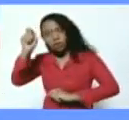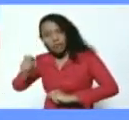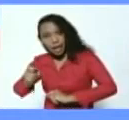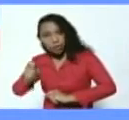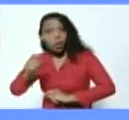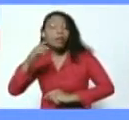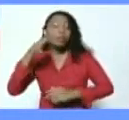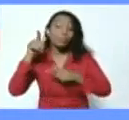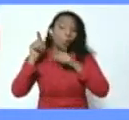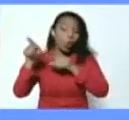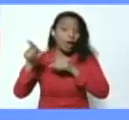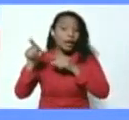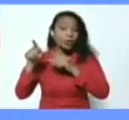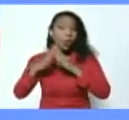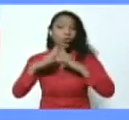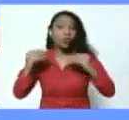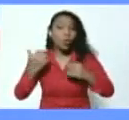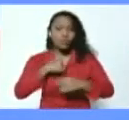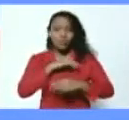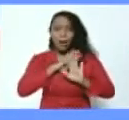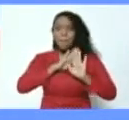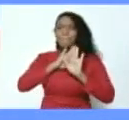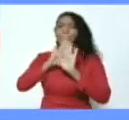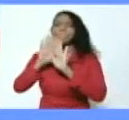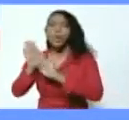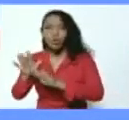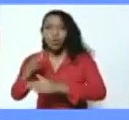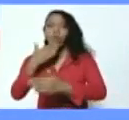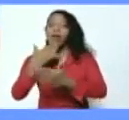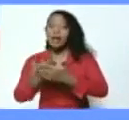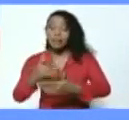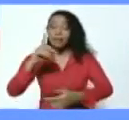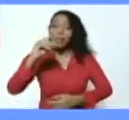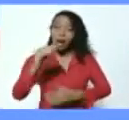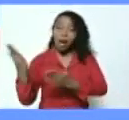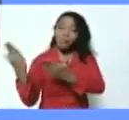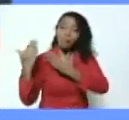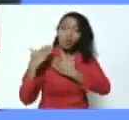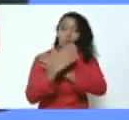por eso todo nuestro apoyo. Y así como agradecemos el apoyo,